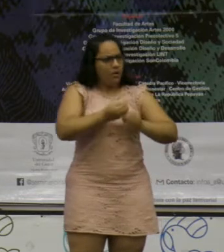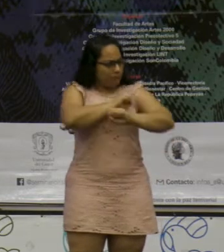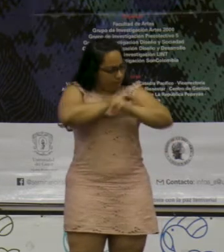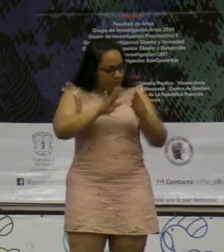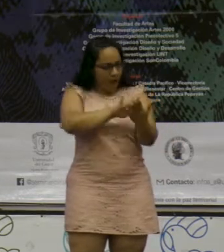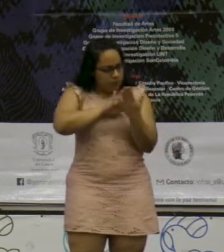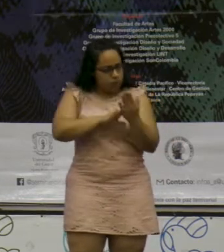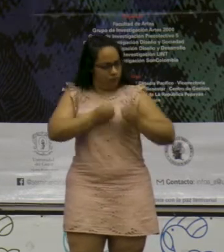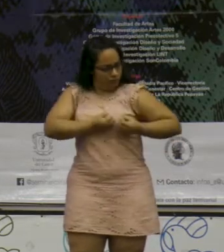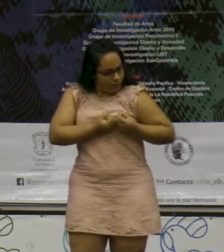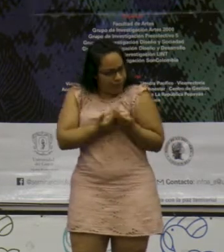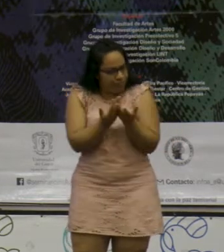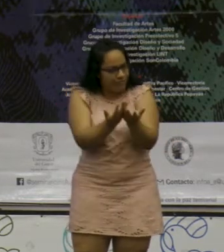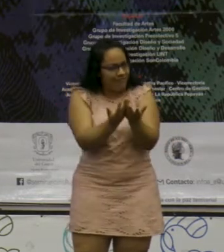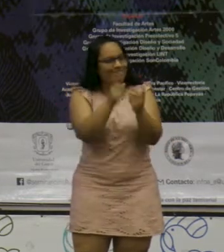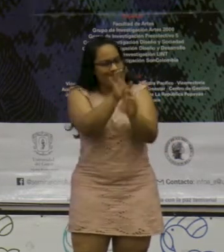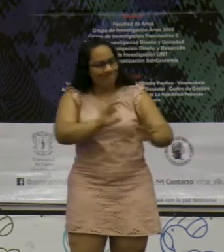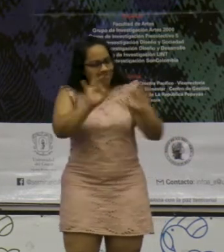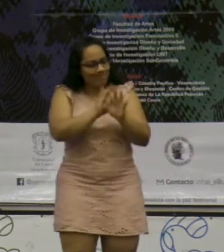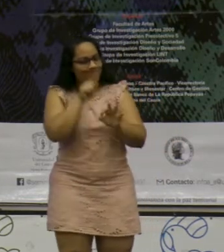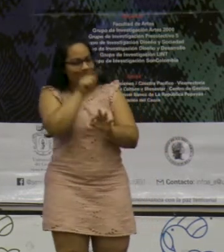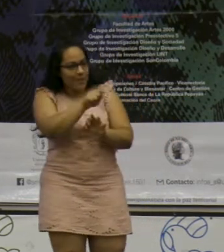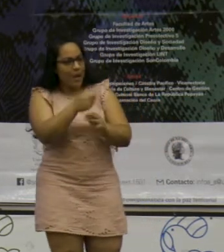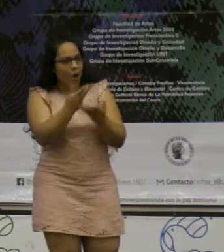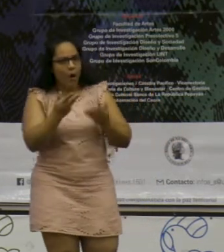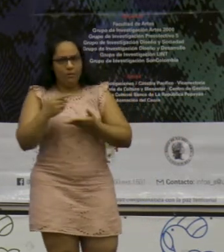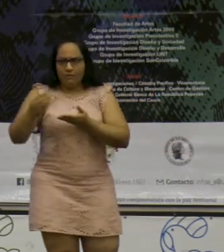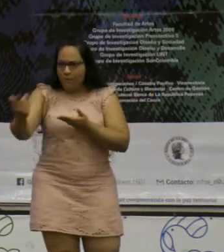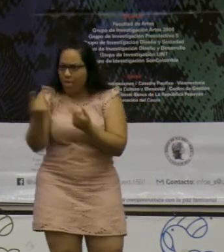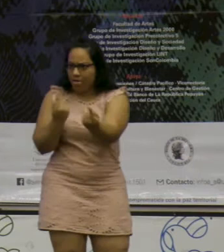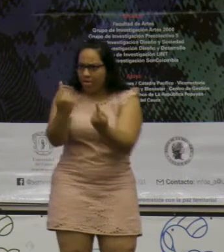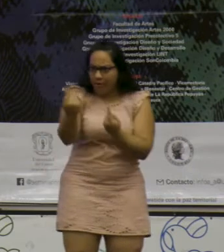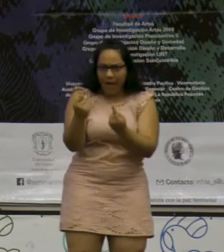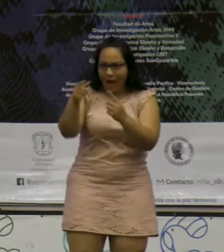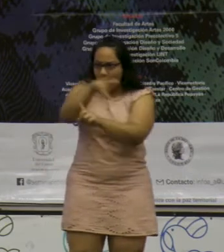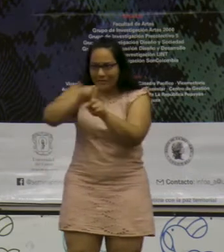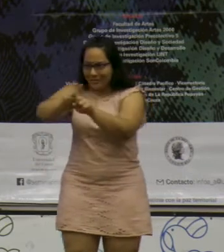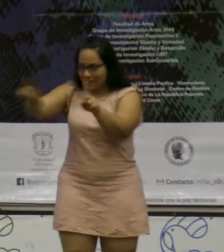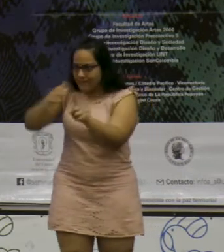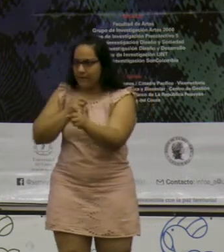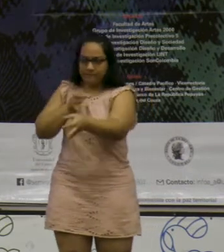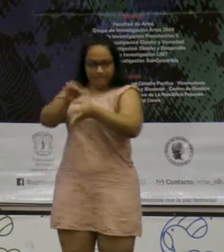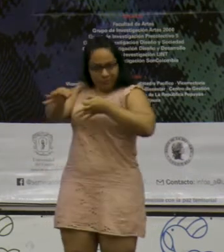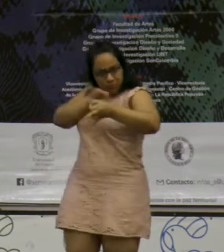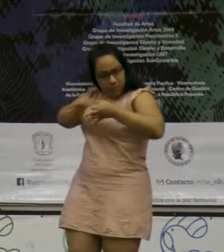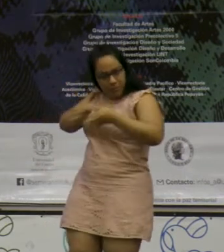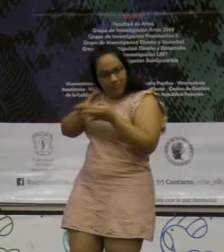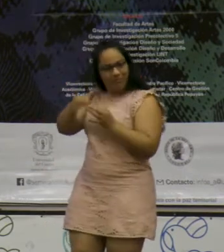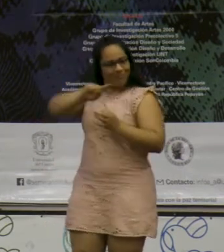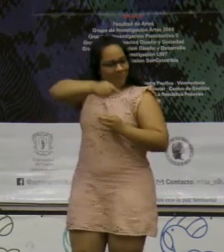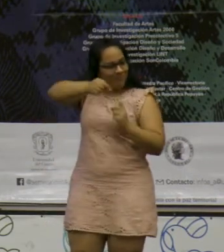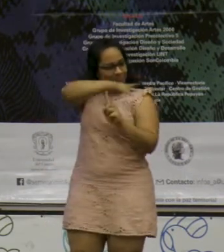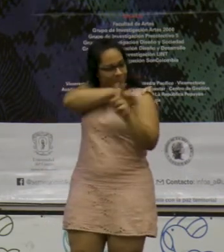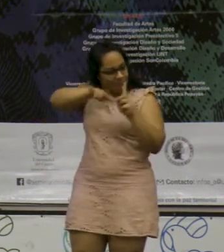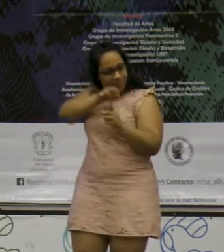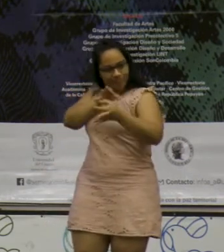forma de pronunciarse, también habrá que decir que hay que hablar con otros que no pertenecen al campo y que hay que explicarles cosas, y que quizás